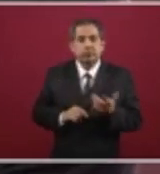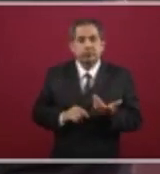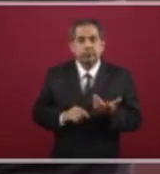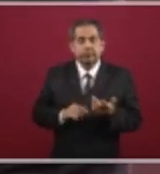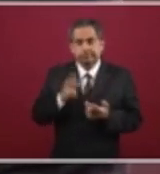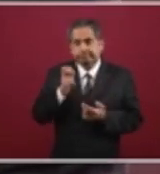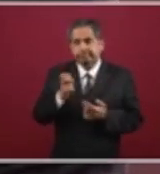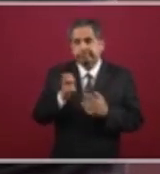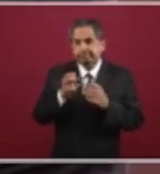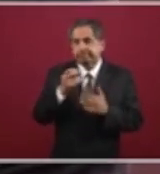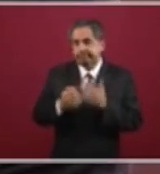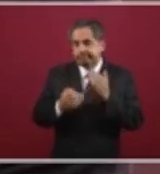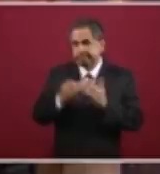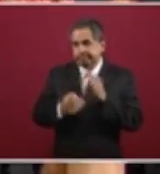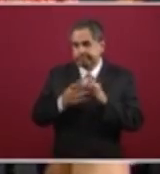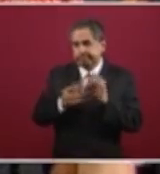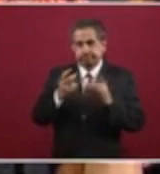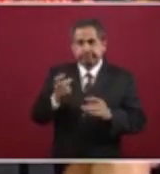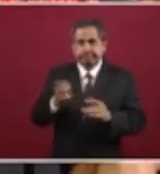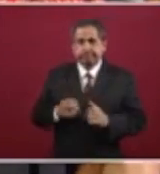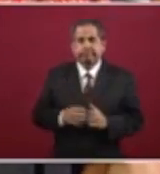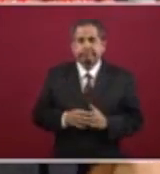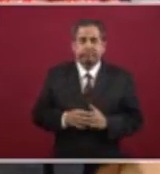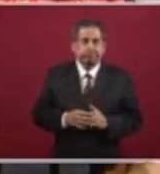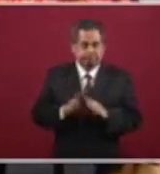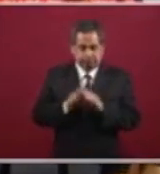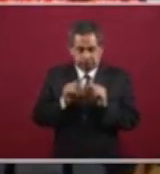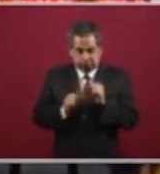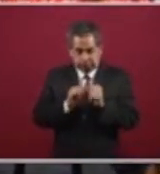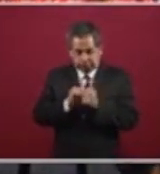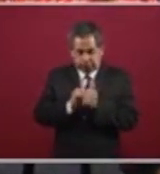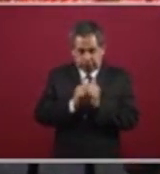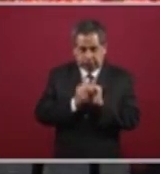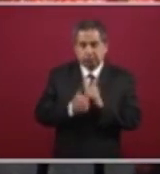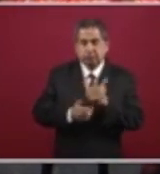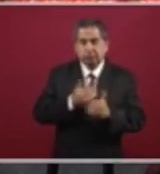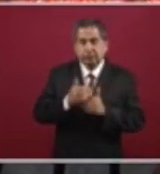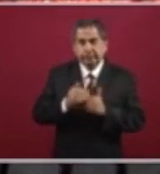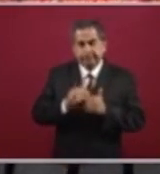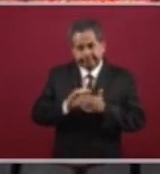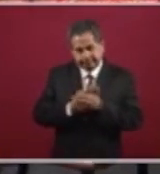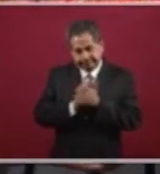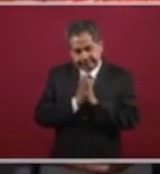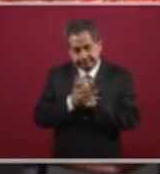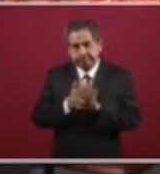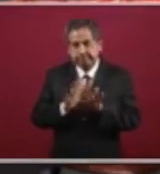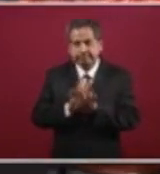ese remanente. Poco a poco vamos a ir